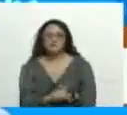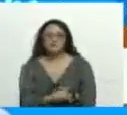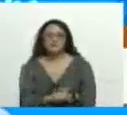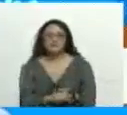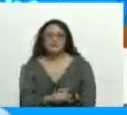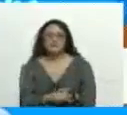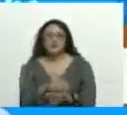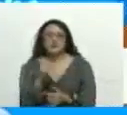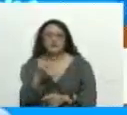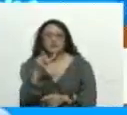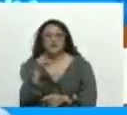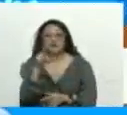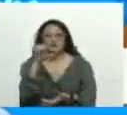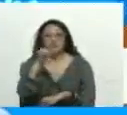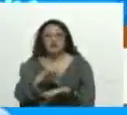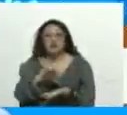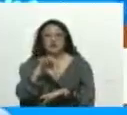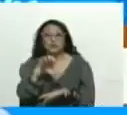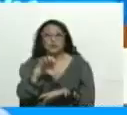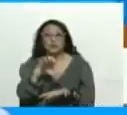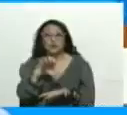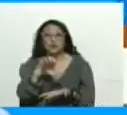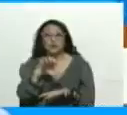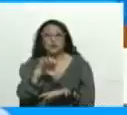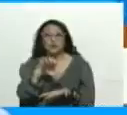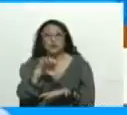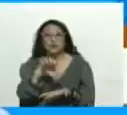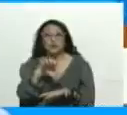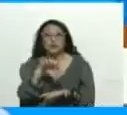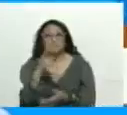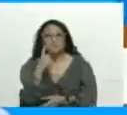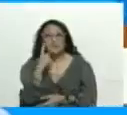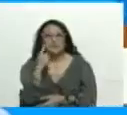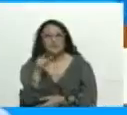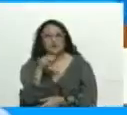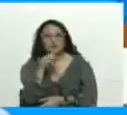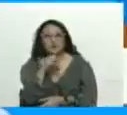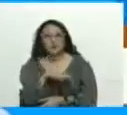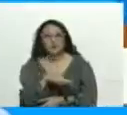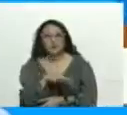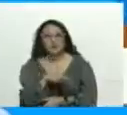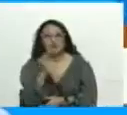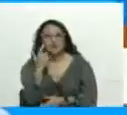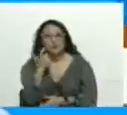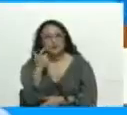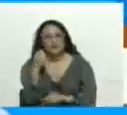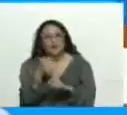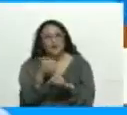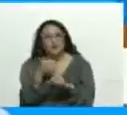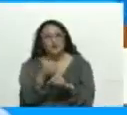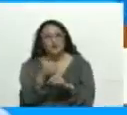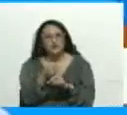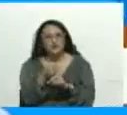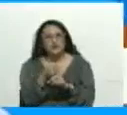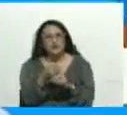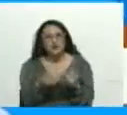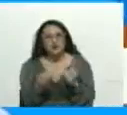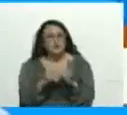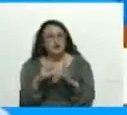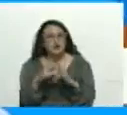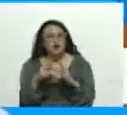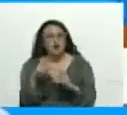había un centro o hay un centro un pendiente histórico en esa búsqueda y lucha por el punto de no retorno